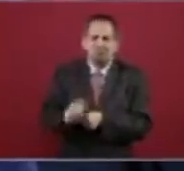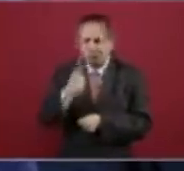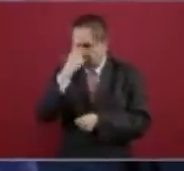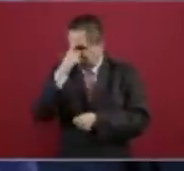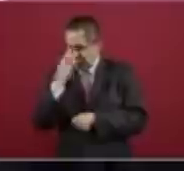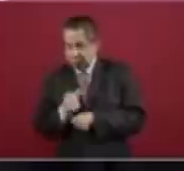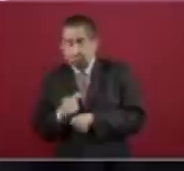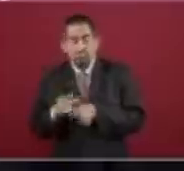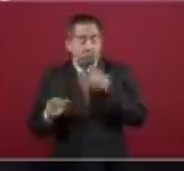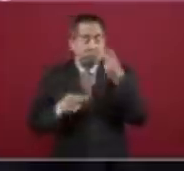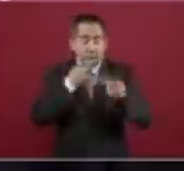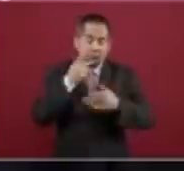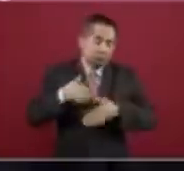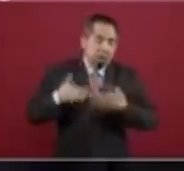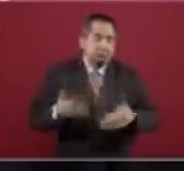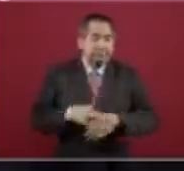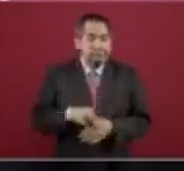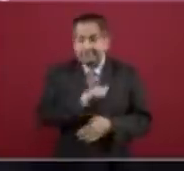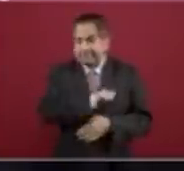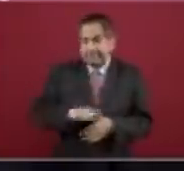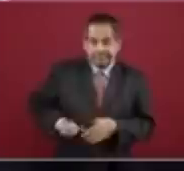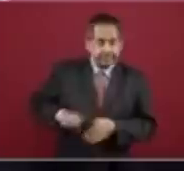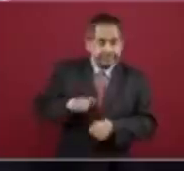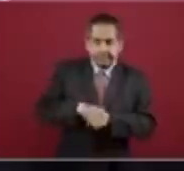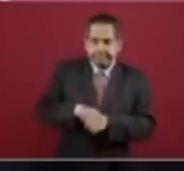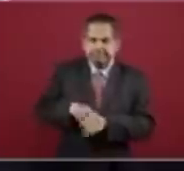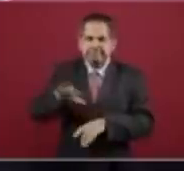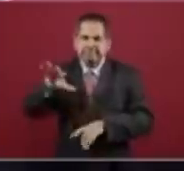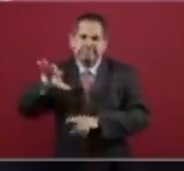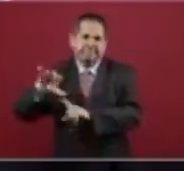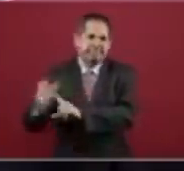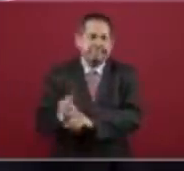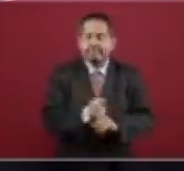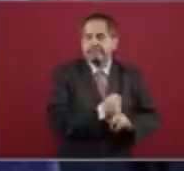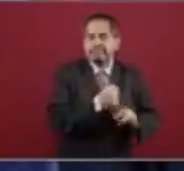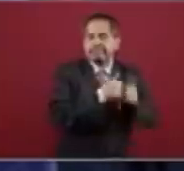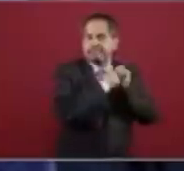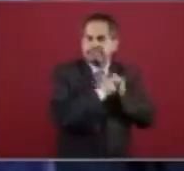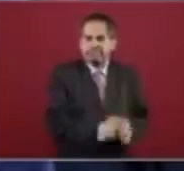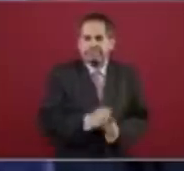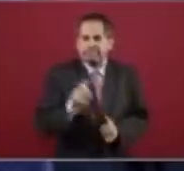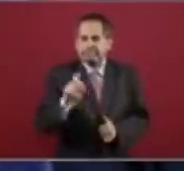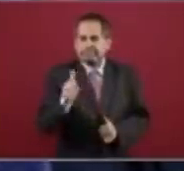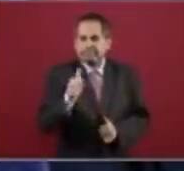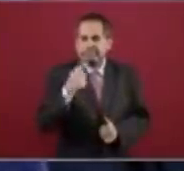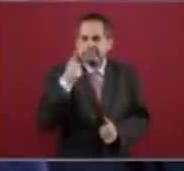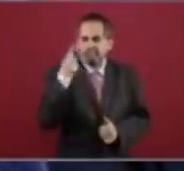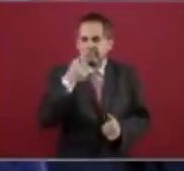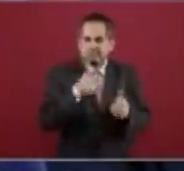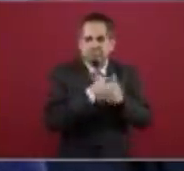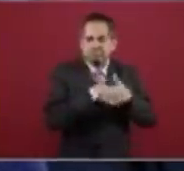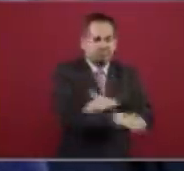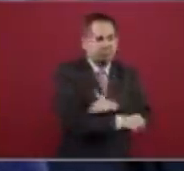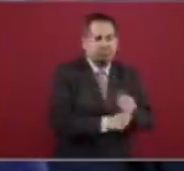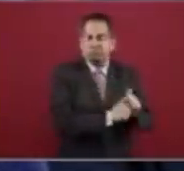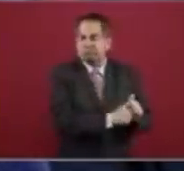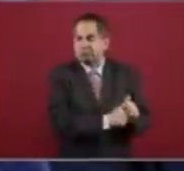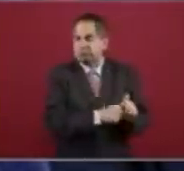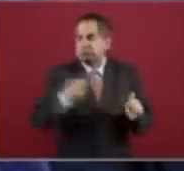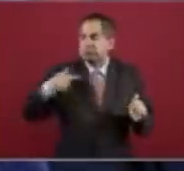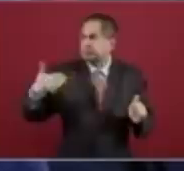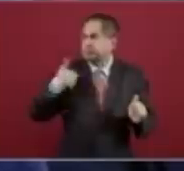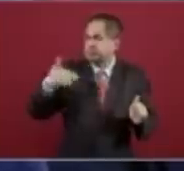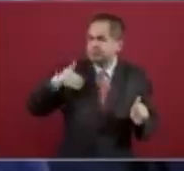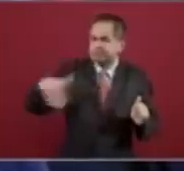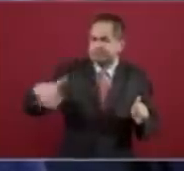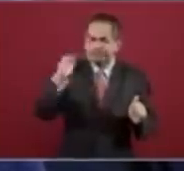policía. El alcalde le mantuvo un secuestro de 36 horas incomunicada, a pesar que la sociedad le exigíamos